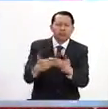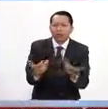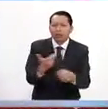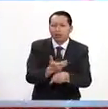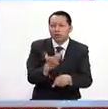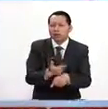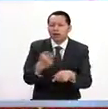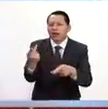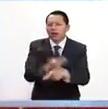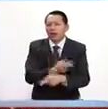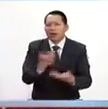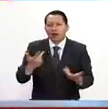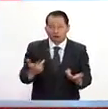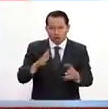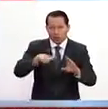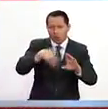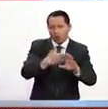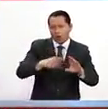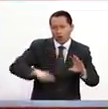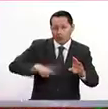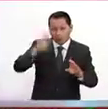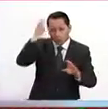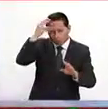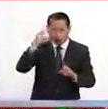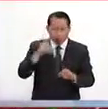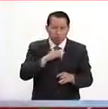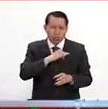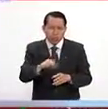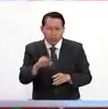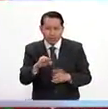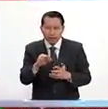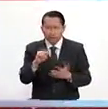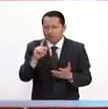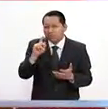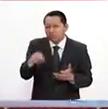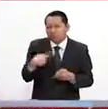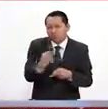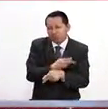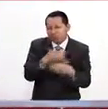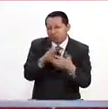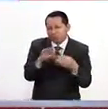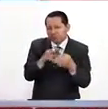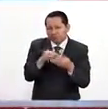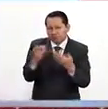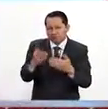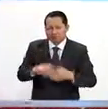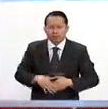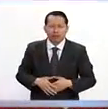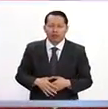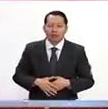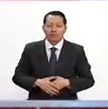todo contra el gobierno de Donald Trump, de confirmarse esta injerencia rusa en los Estados